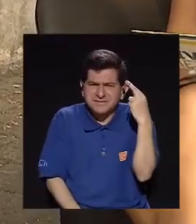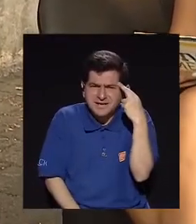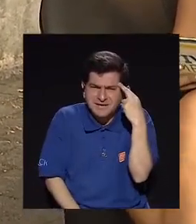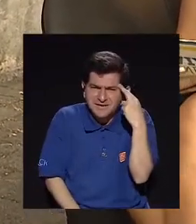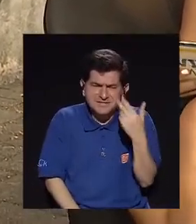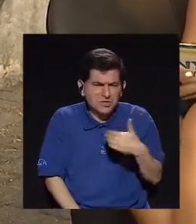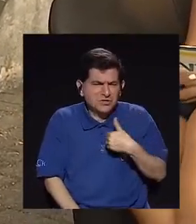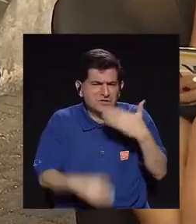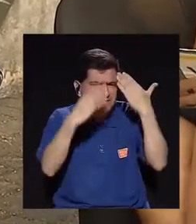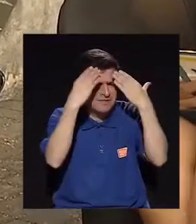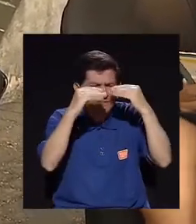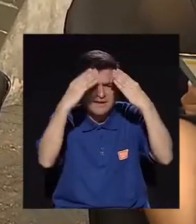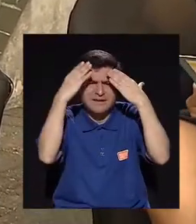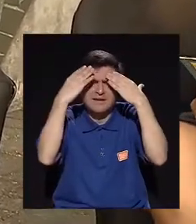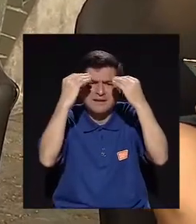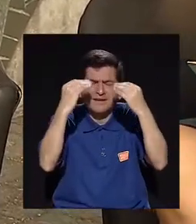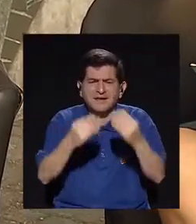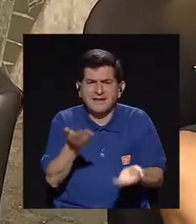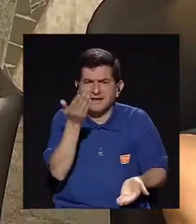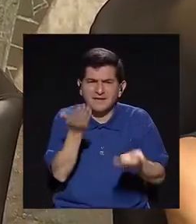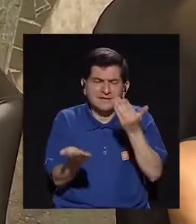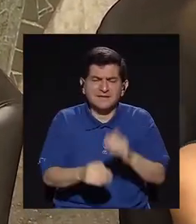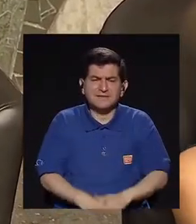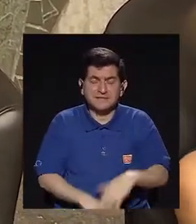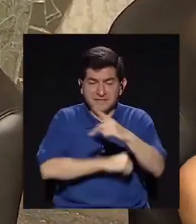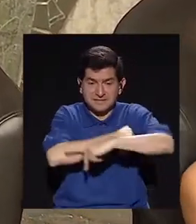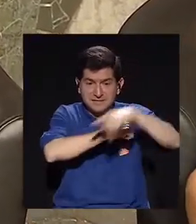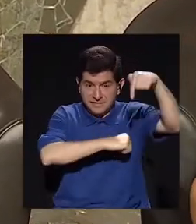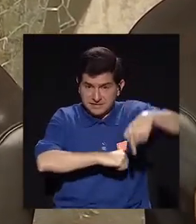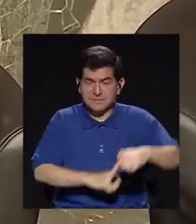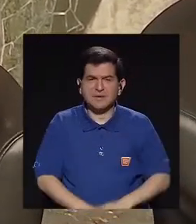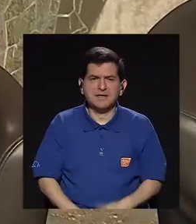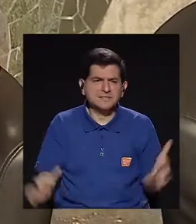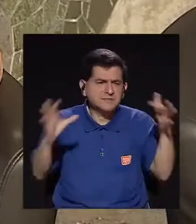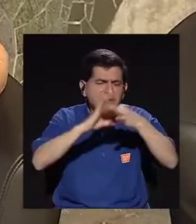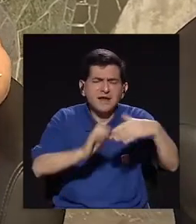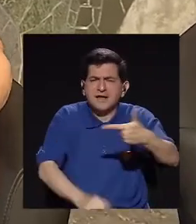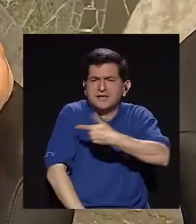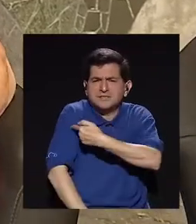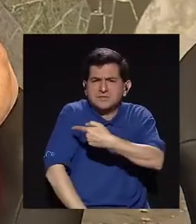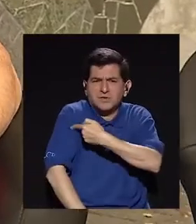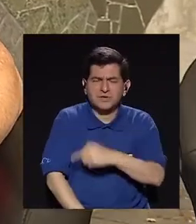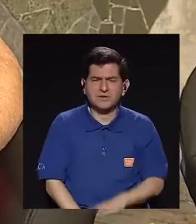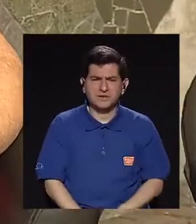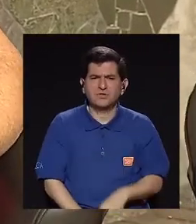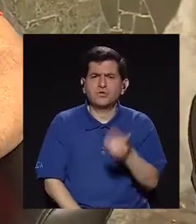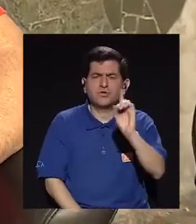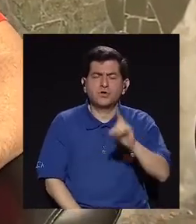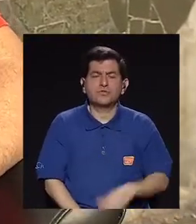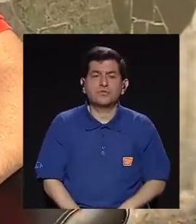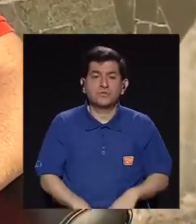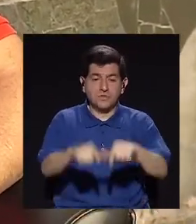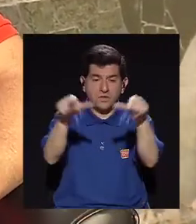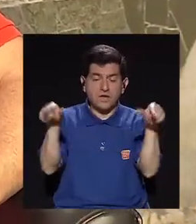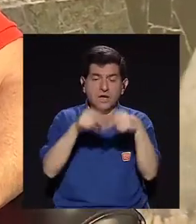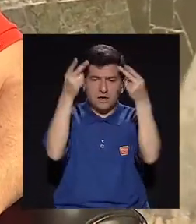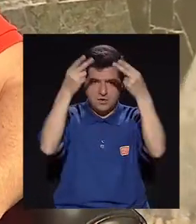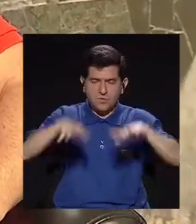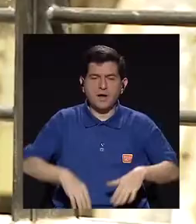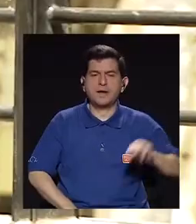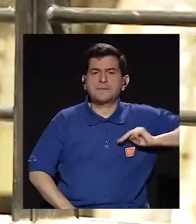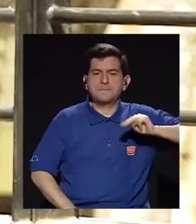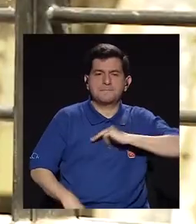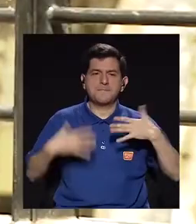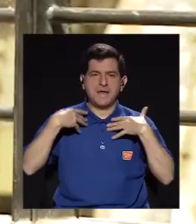eso, obtener mayor información a nivel país de lo que son la vacunación y todo este asunto? Bueno, en la página web del Ministerio de